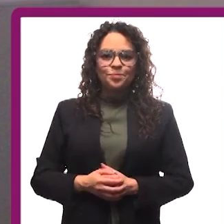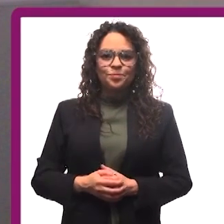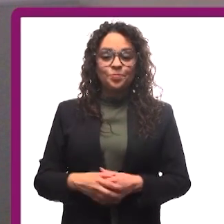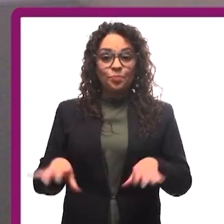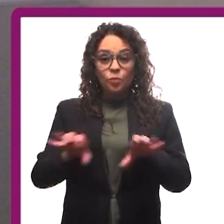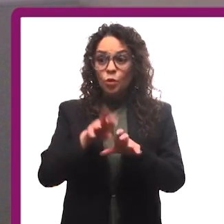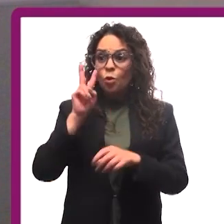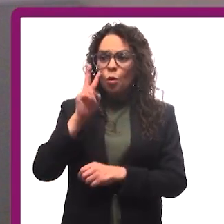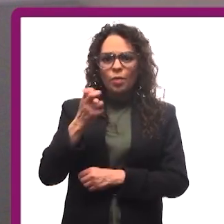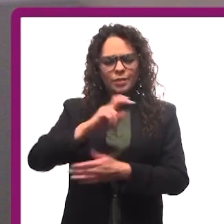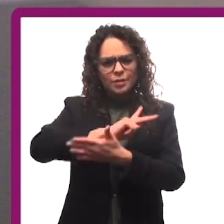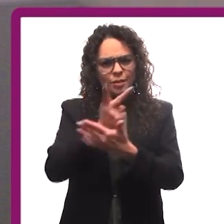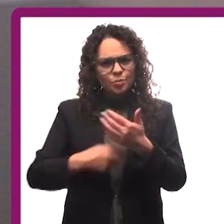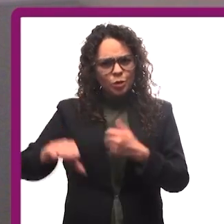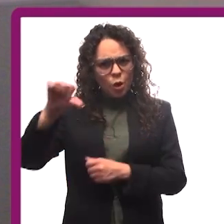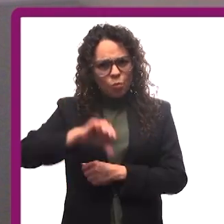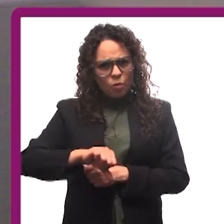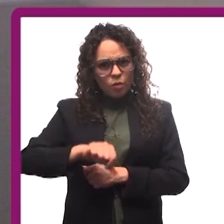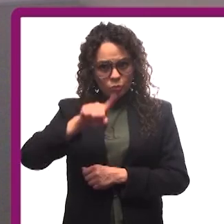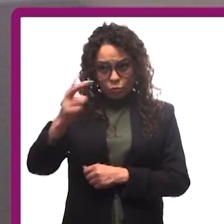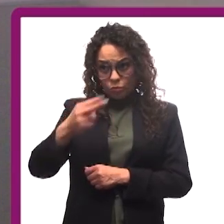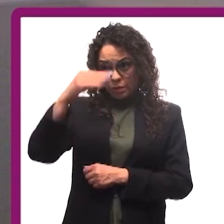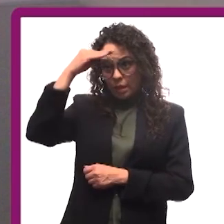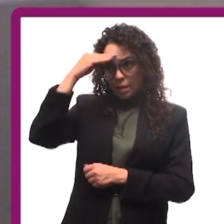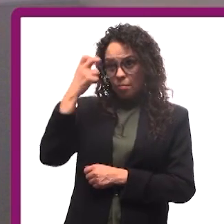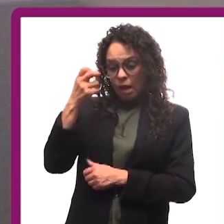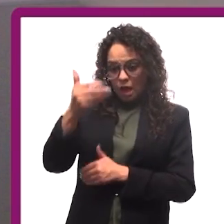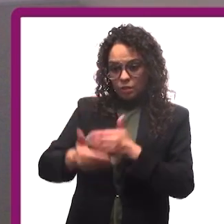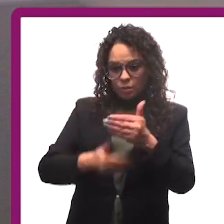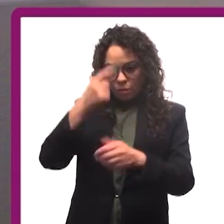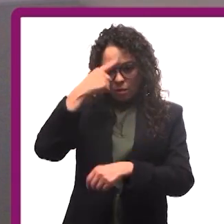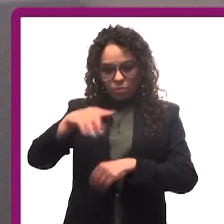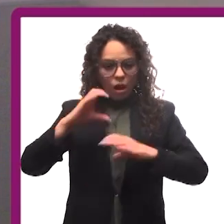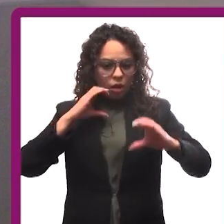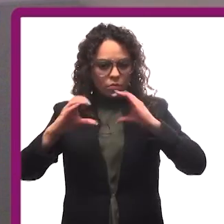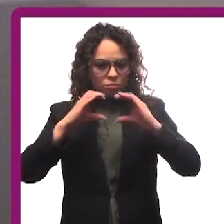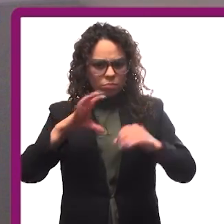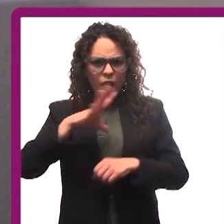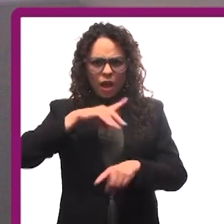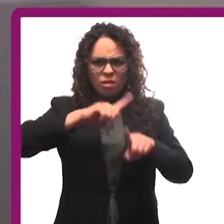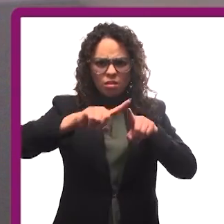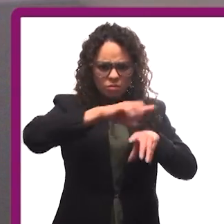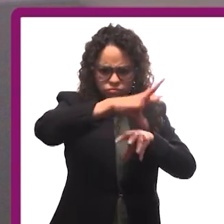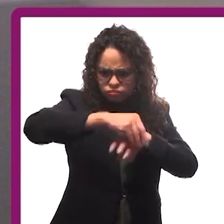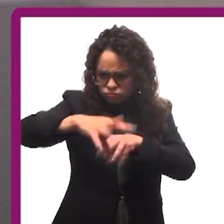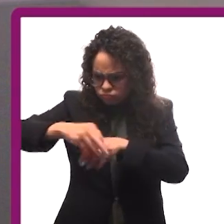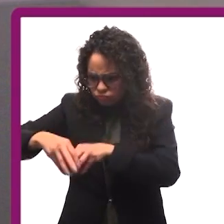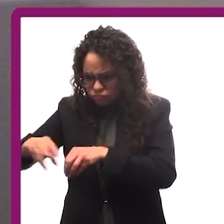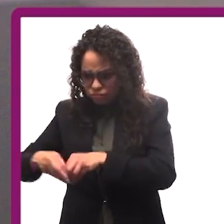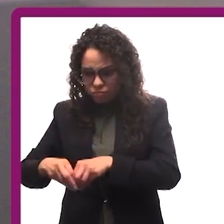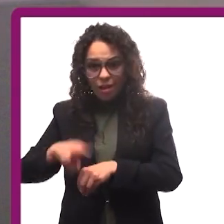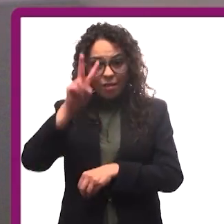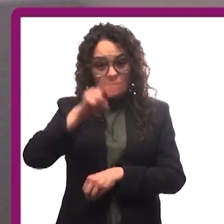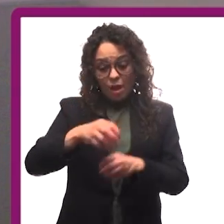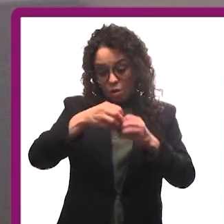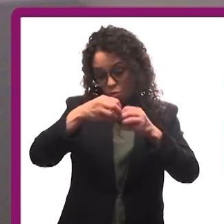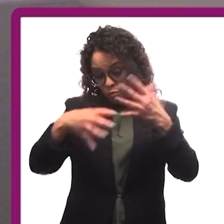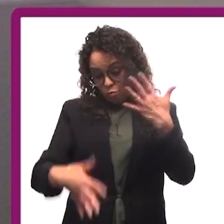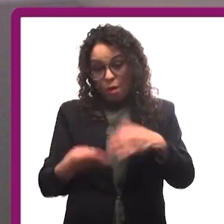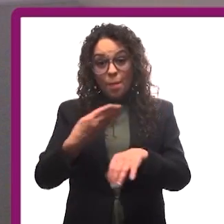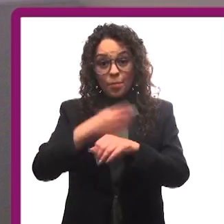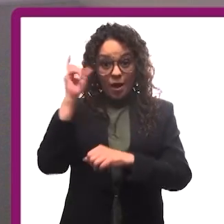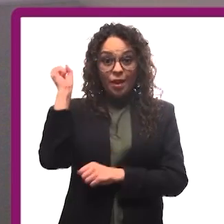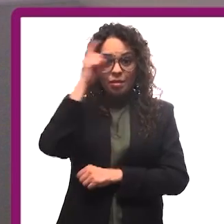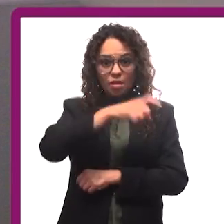¿Qué les pareció el programa de hoy? ¿Ustedes pensaban que el proceso de la comunicación tenía tantos elementos? Es complejo y se ha explicado